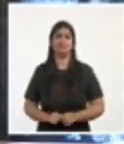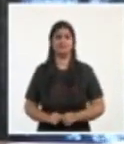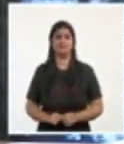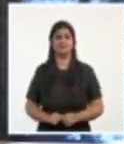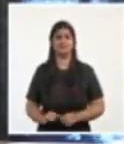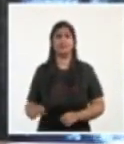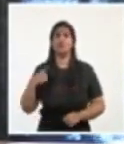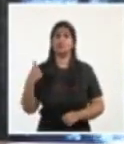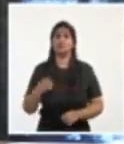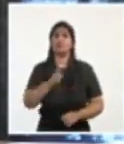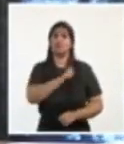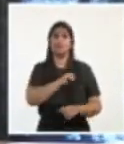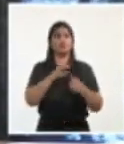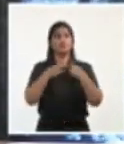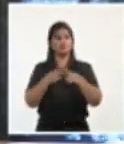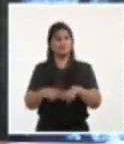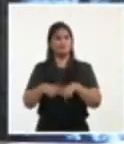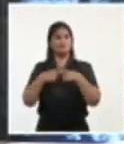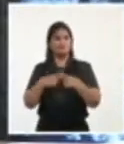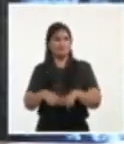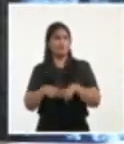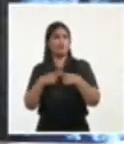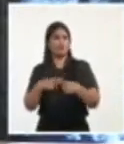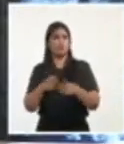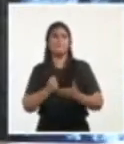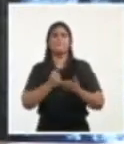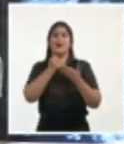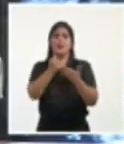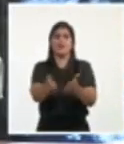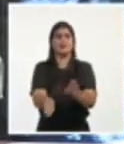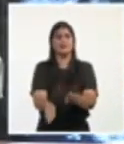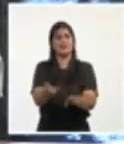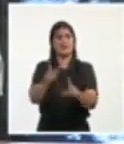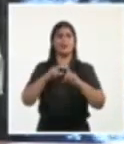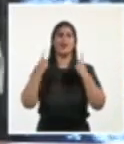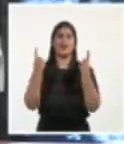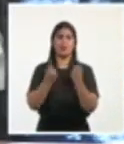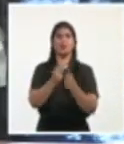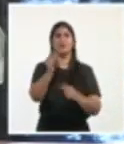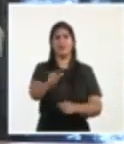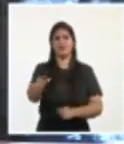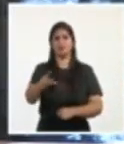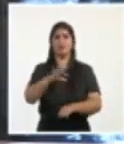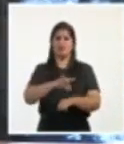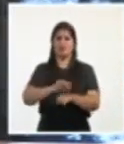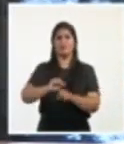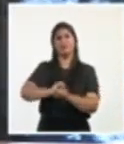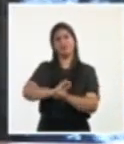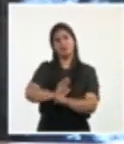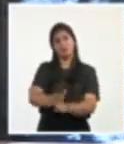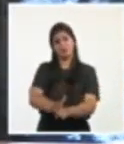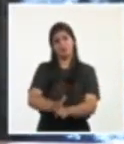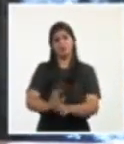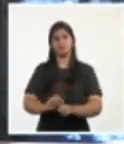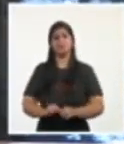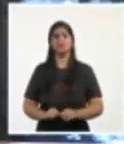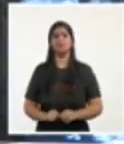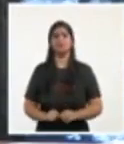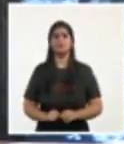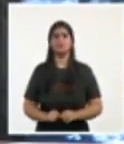soluciones para nosotros poder garantizar la atención de nuestra población. Los pronósticos